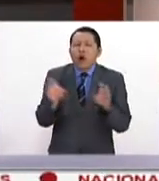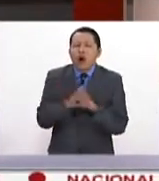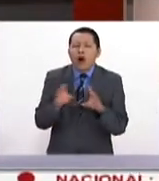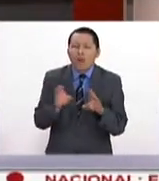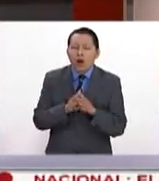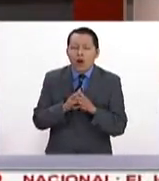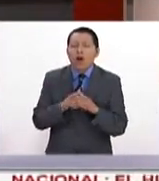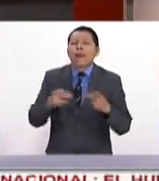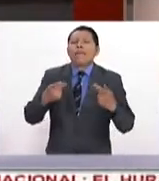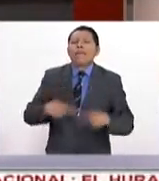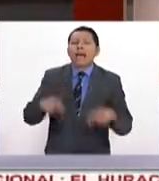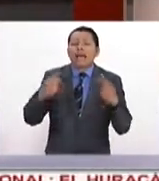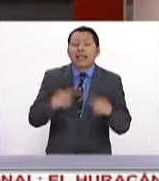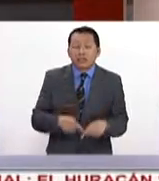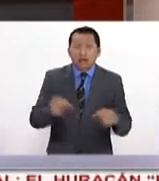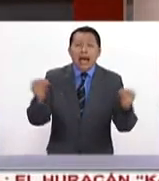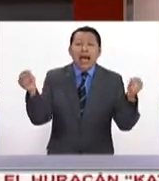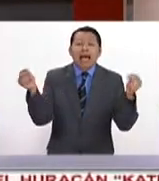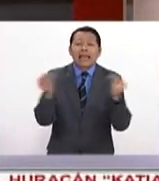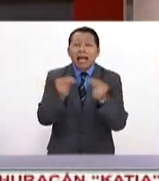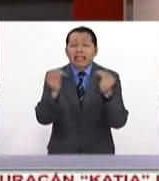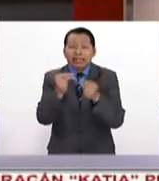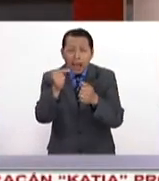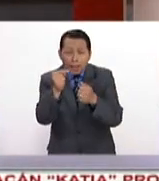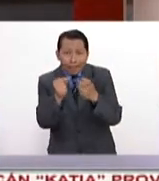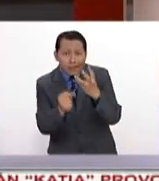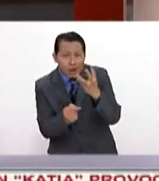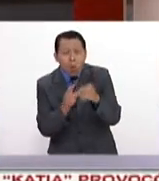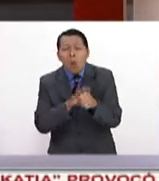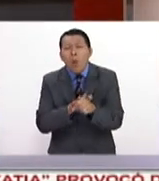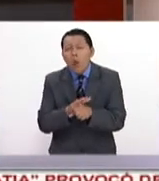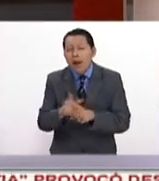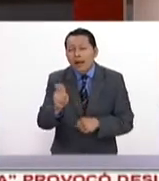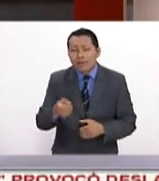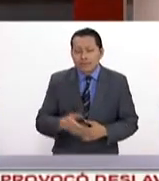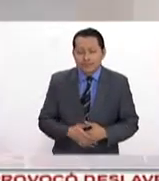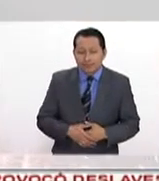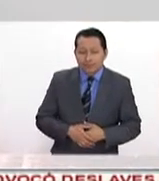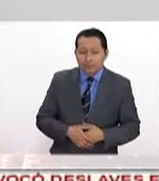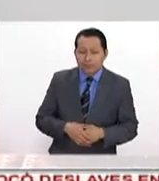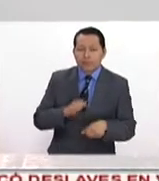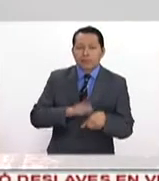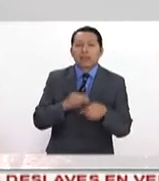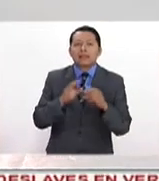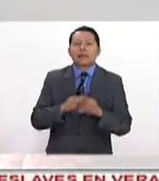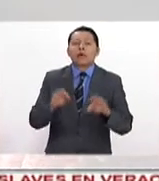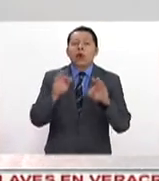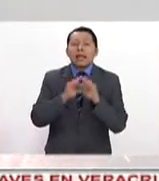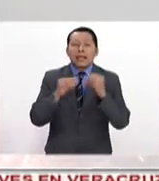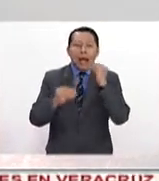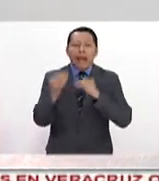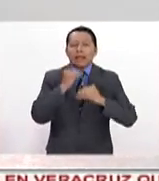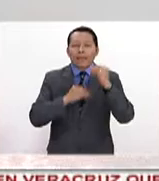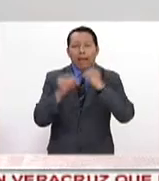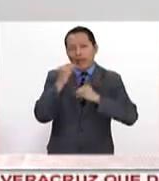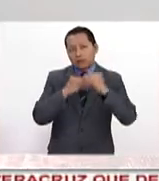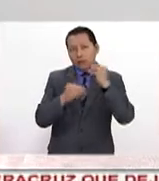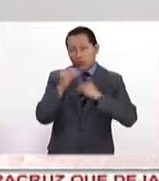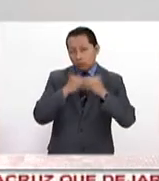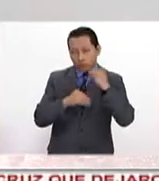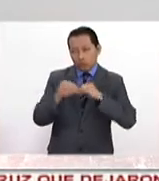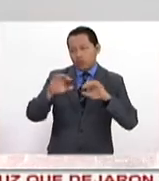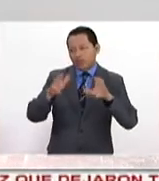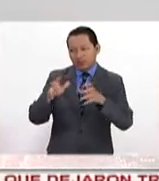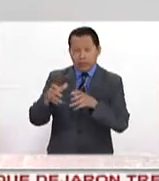demandas que tienen los afectados allá en Chiapas? Lo principal es en cuestión de alimentos en algunas